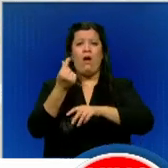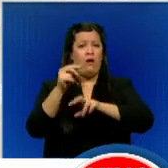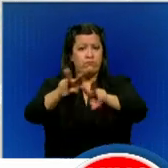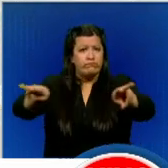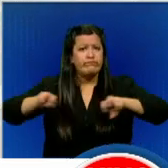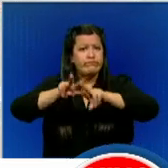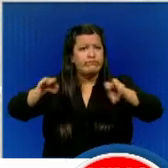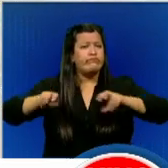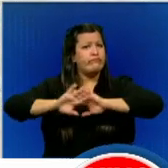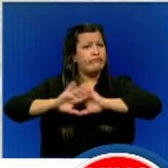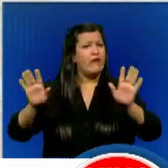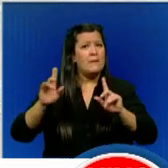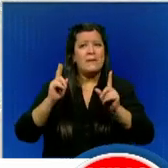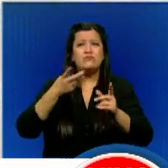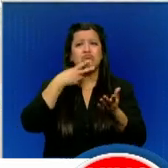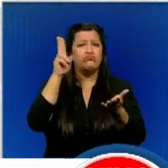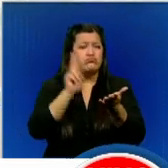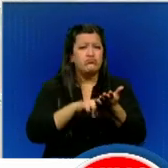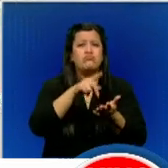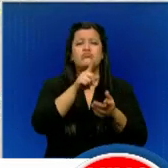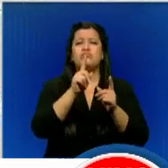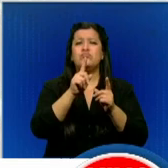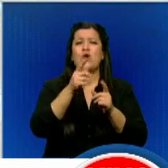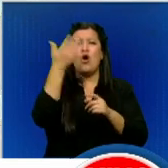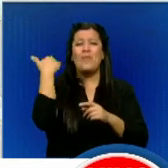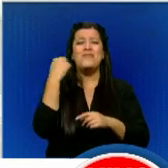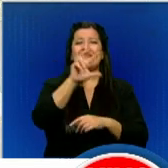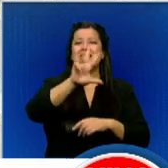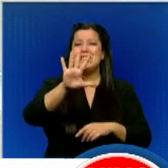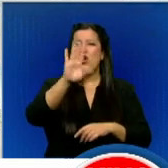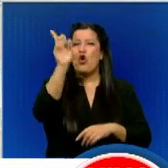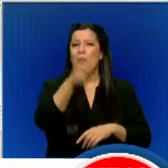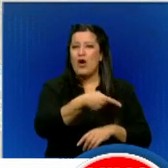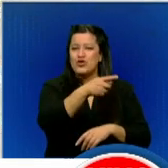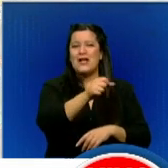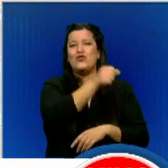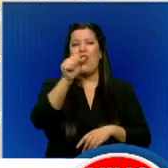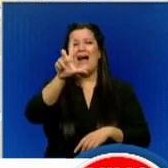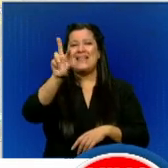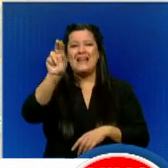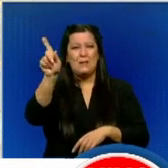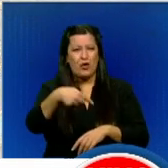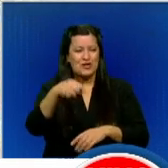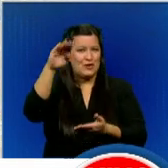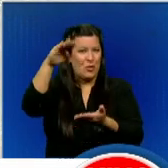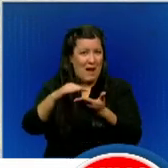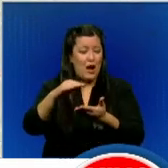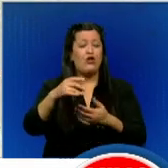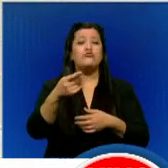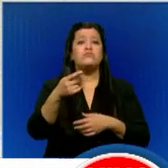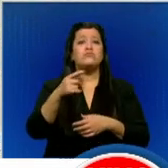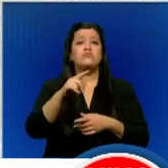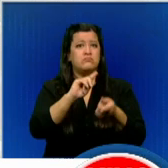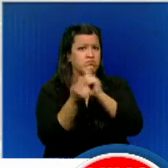por la baja impositiva que se planteaba del 35 al 30 por ciento y el contrario